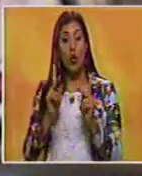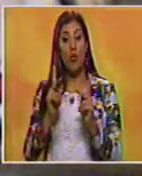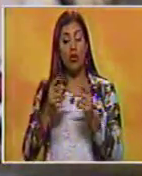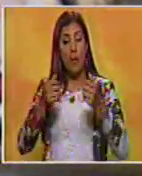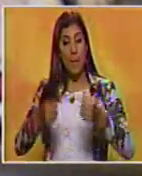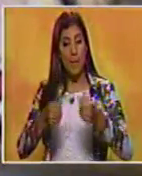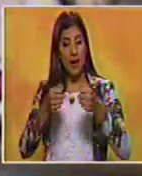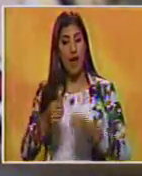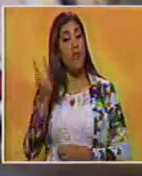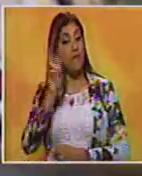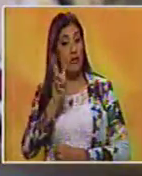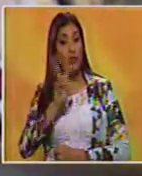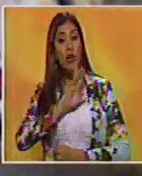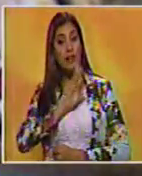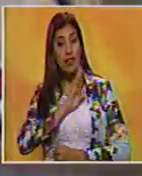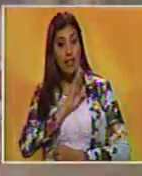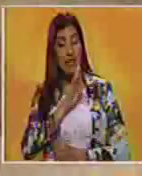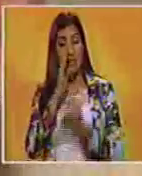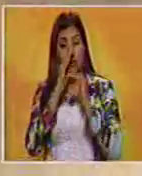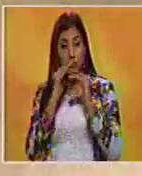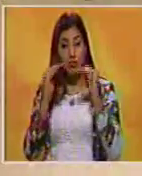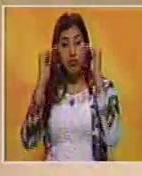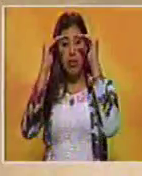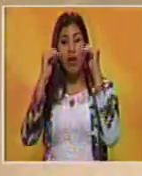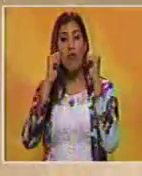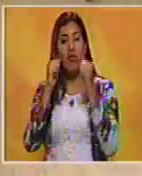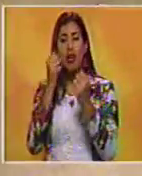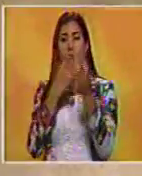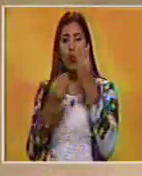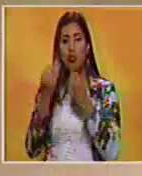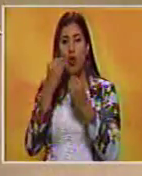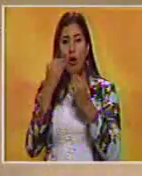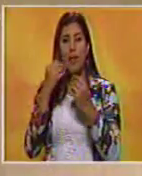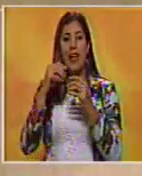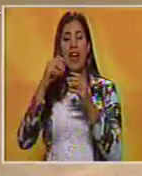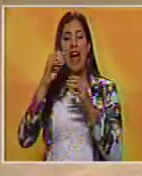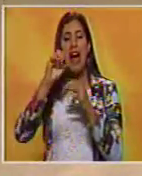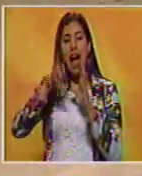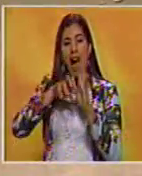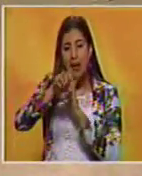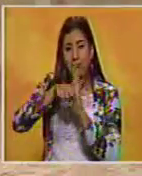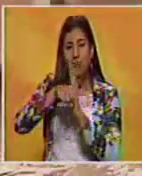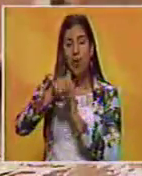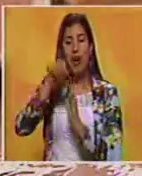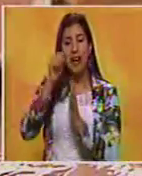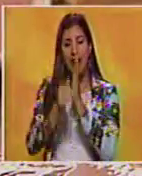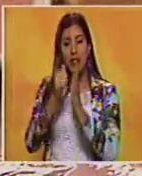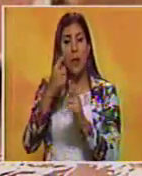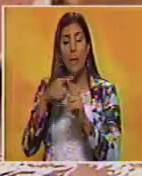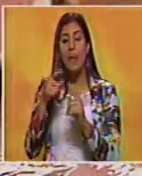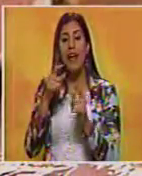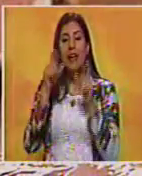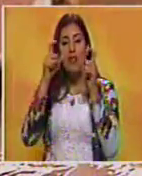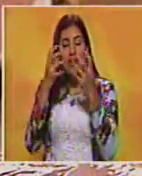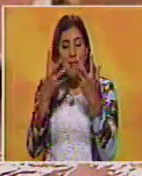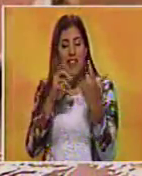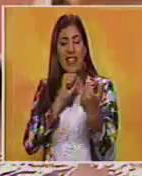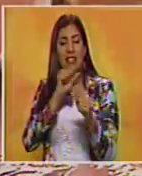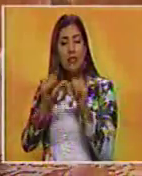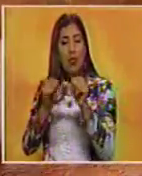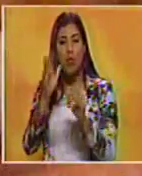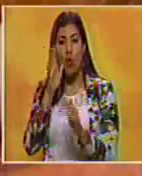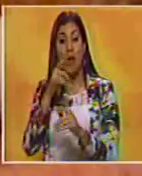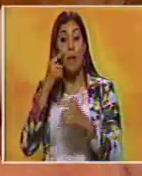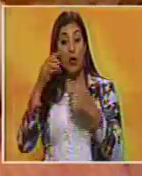el mercado. Venezuela tiene alta tasa de consumo de charcutería, pero no hay tradición de manufactura. En